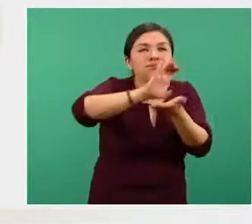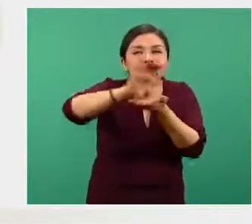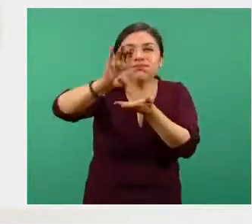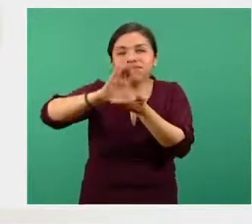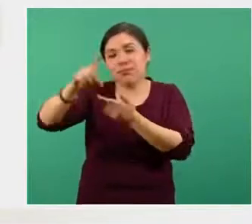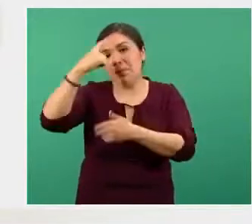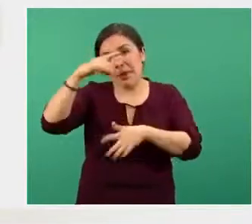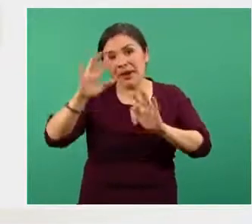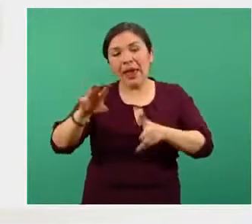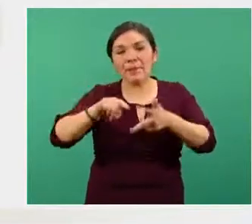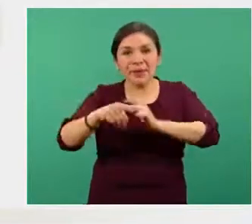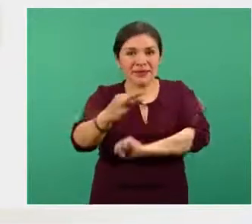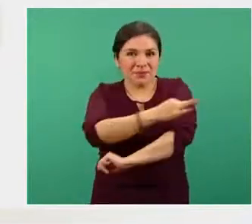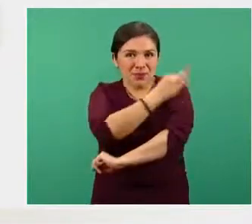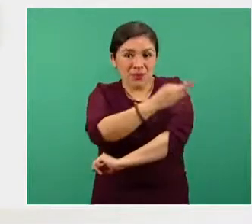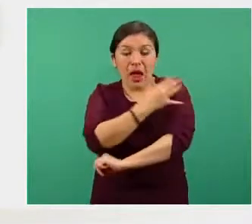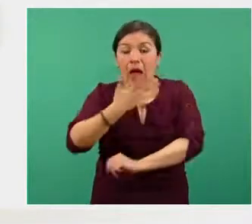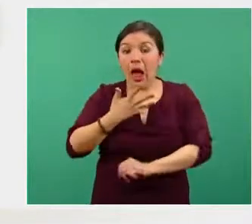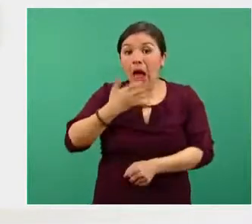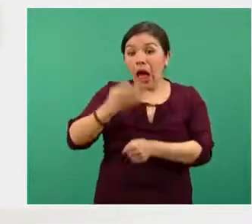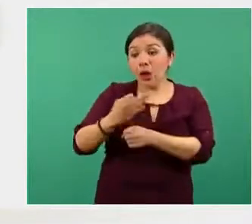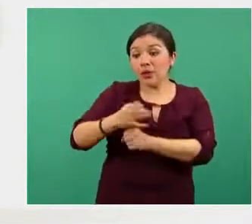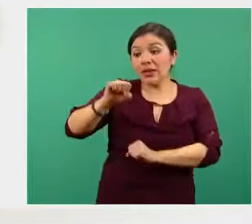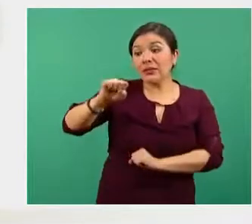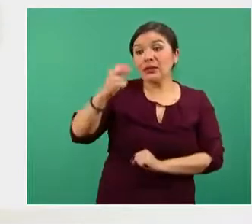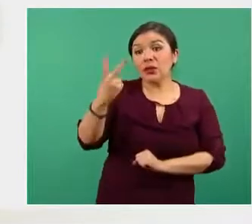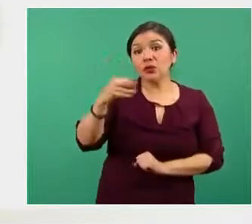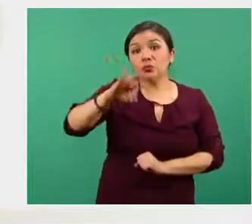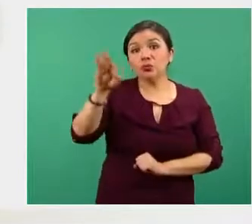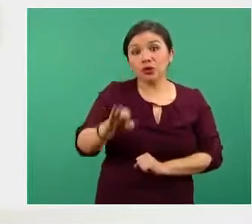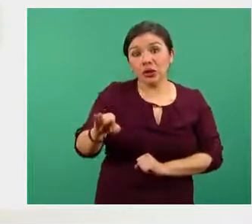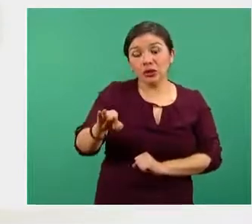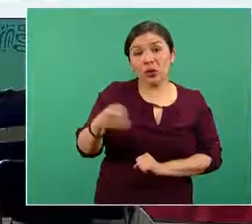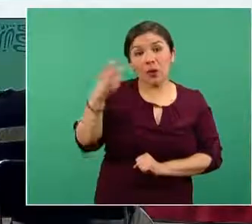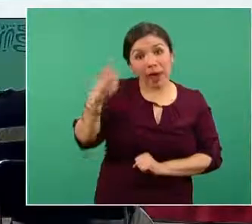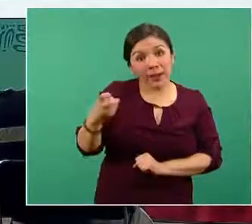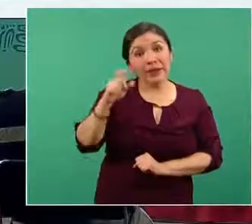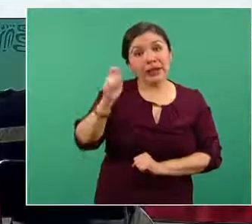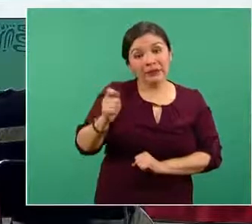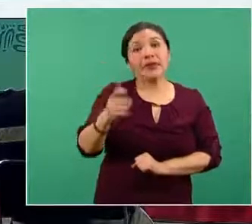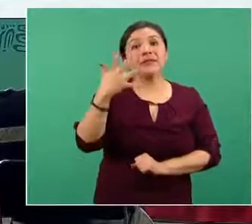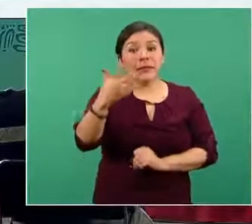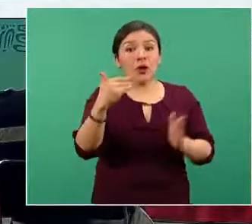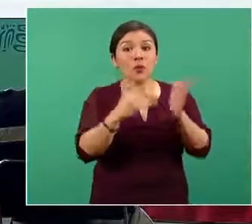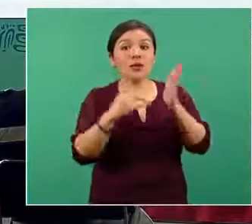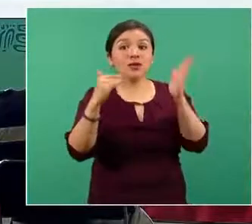y su aplicación. 62% de las mismas pues forman parte de estas más de las